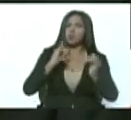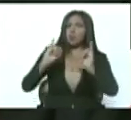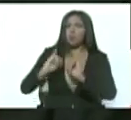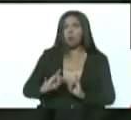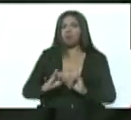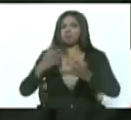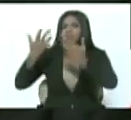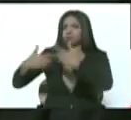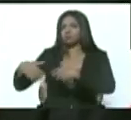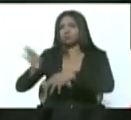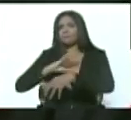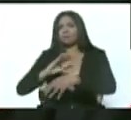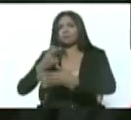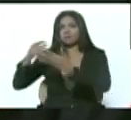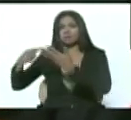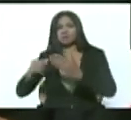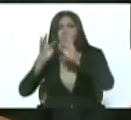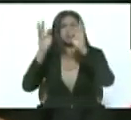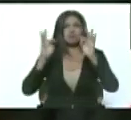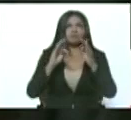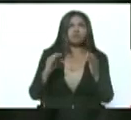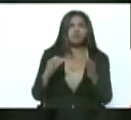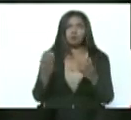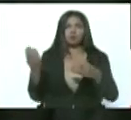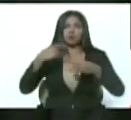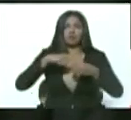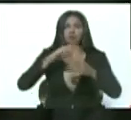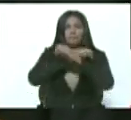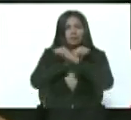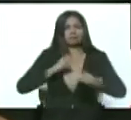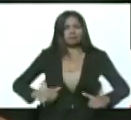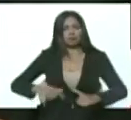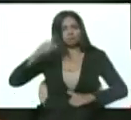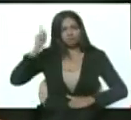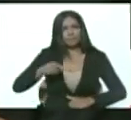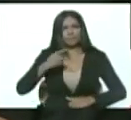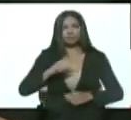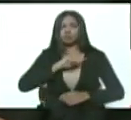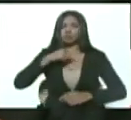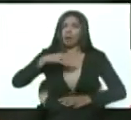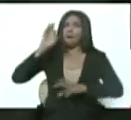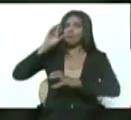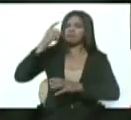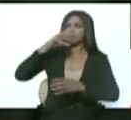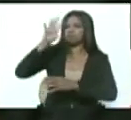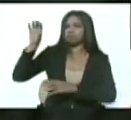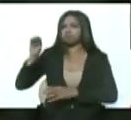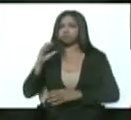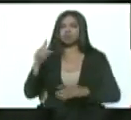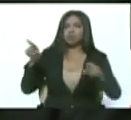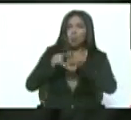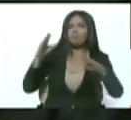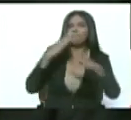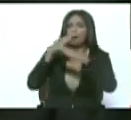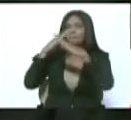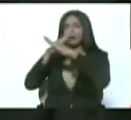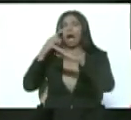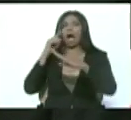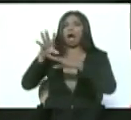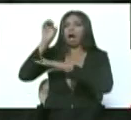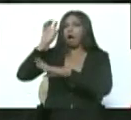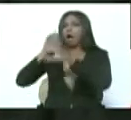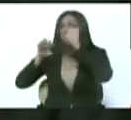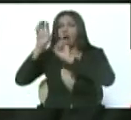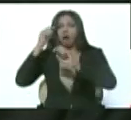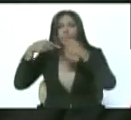industrias en los distintos ámbitos, incluyendo la industria militar. Nosotros tenemos mucho que aprender de países que han sufrido estos ataques durante